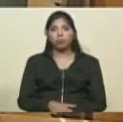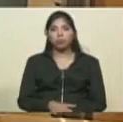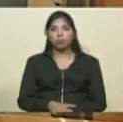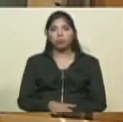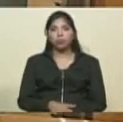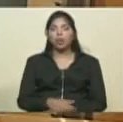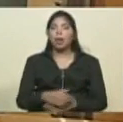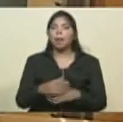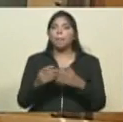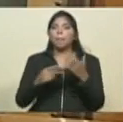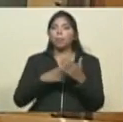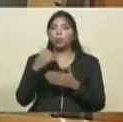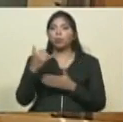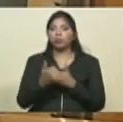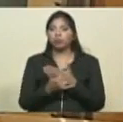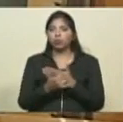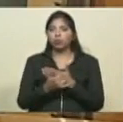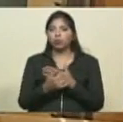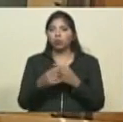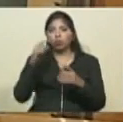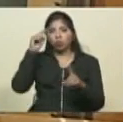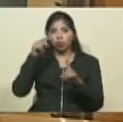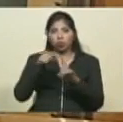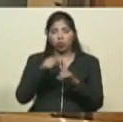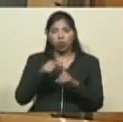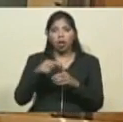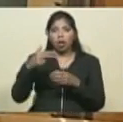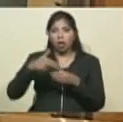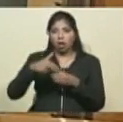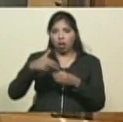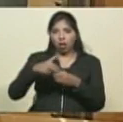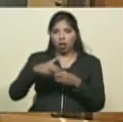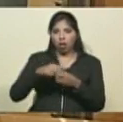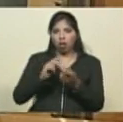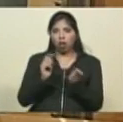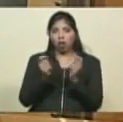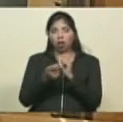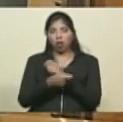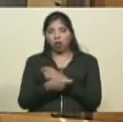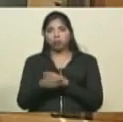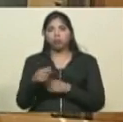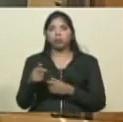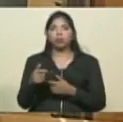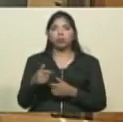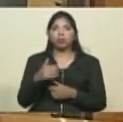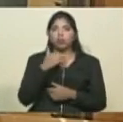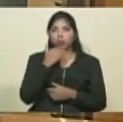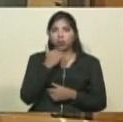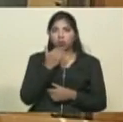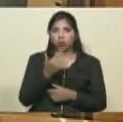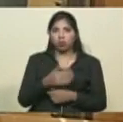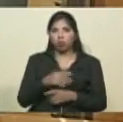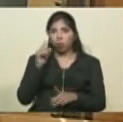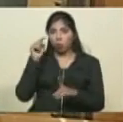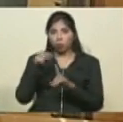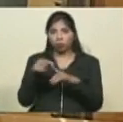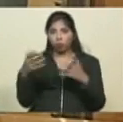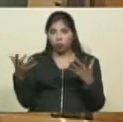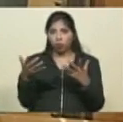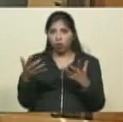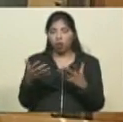plan para elevar la producción petrolera sustituyendo gastos suntuarios, teniendo además como principal objetivo